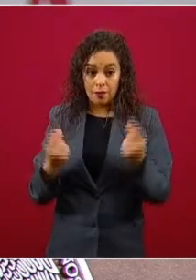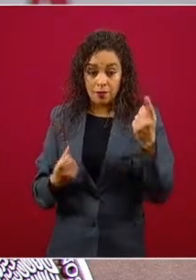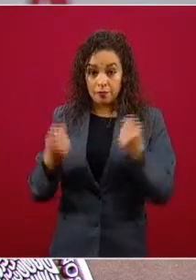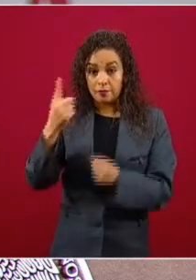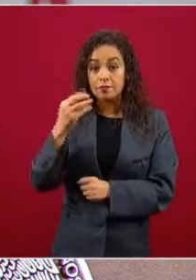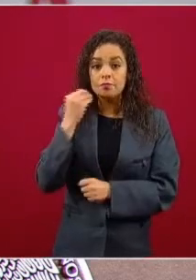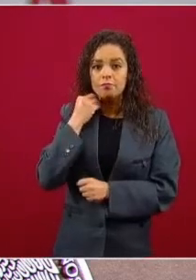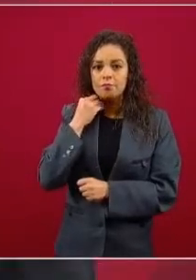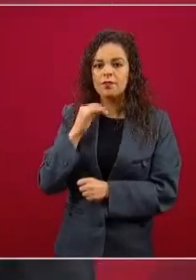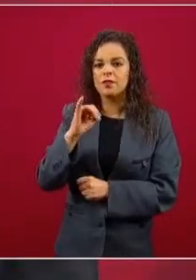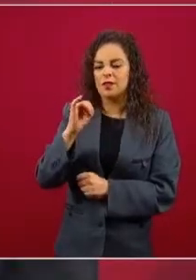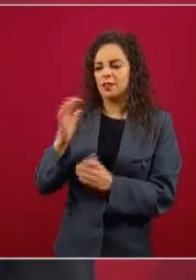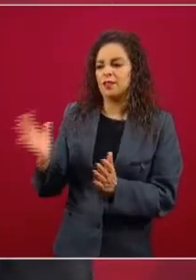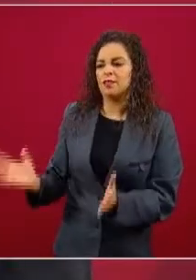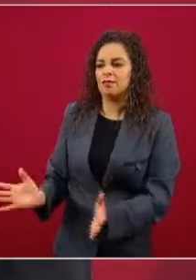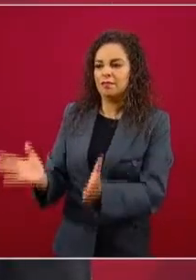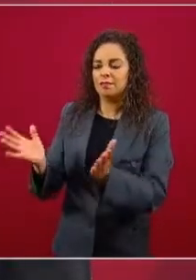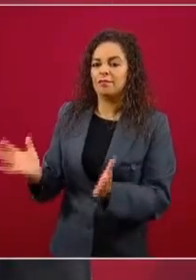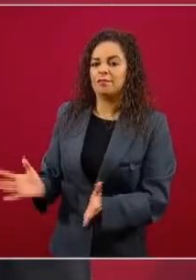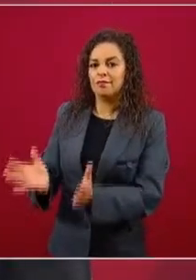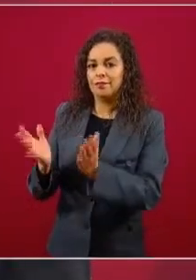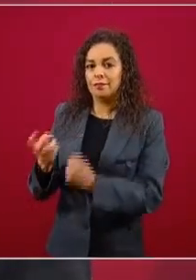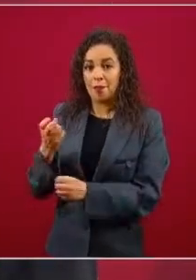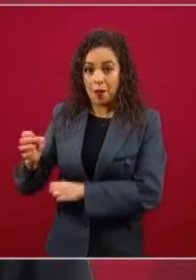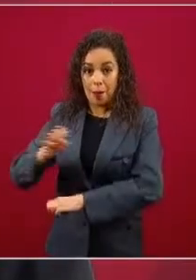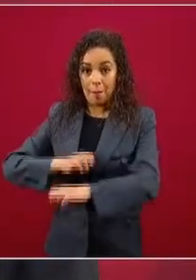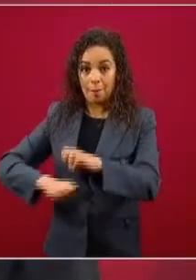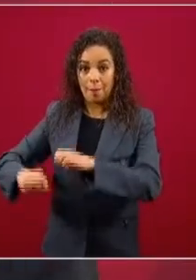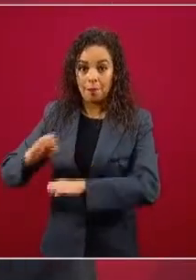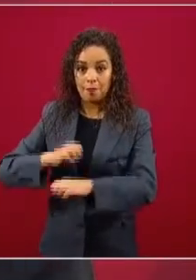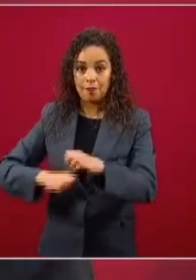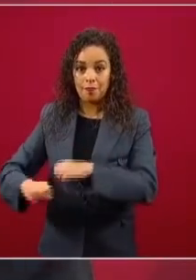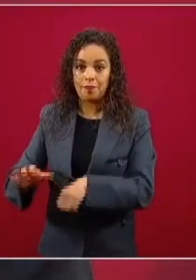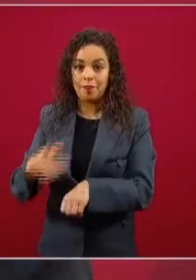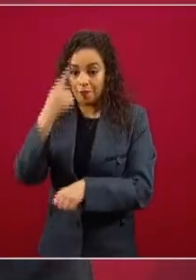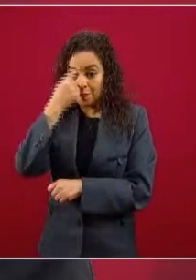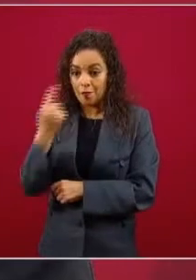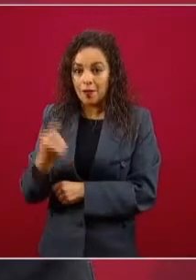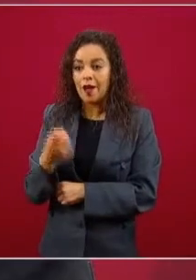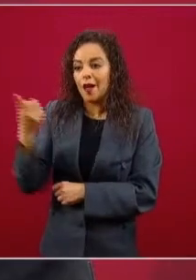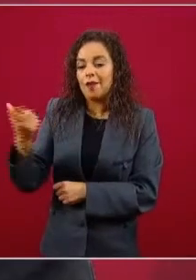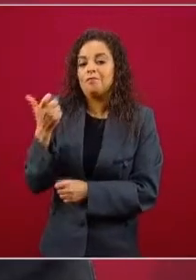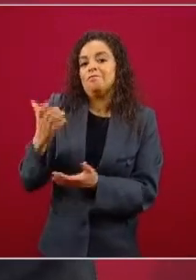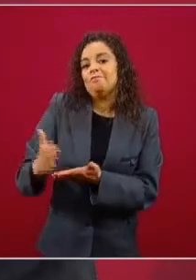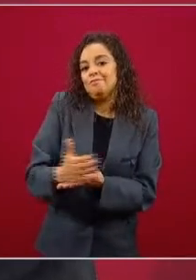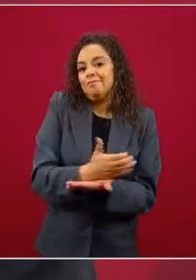empresas para que, de eso viven,